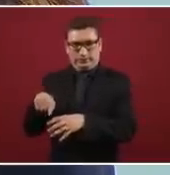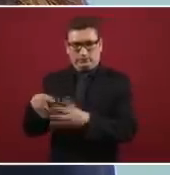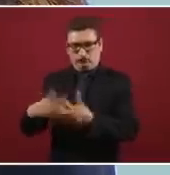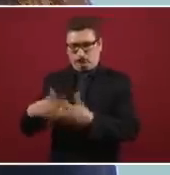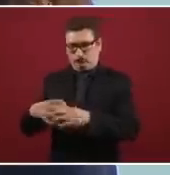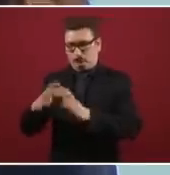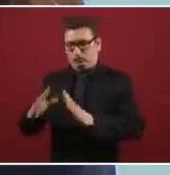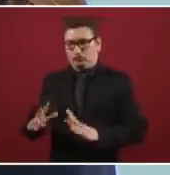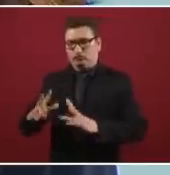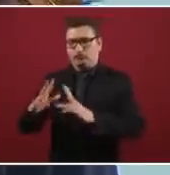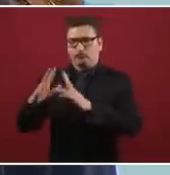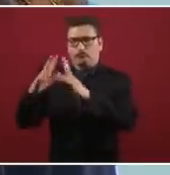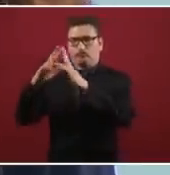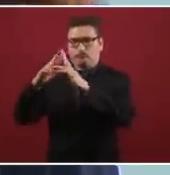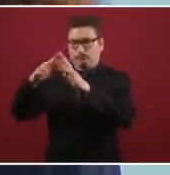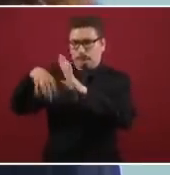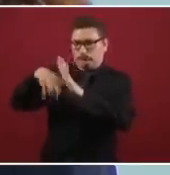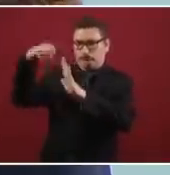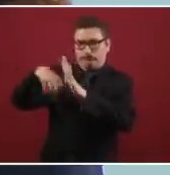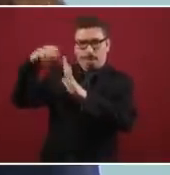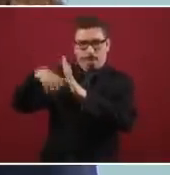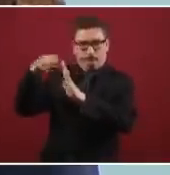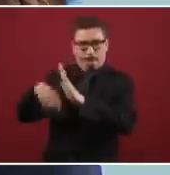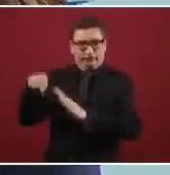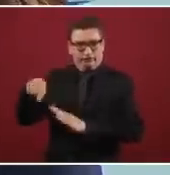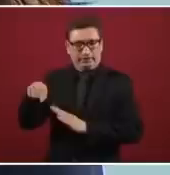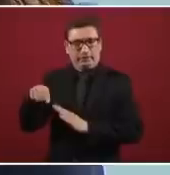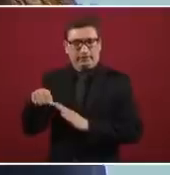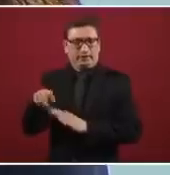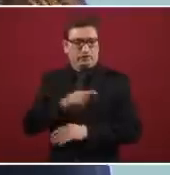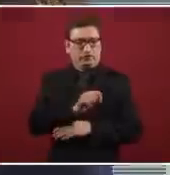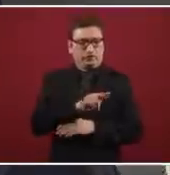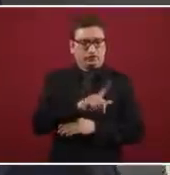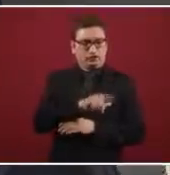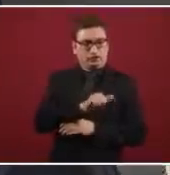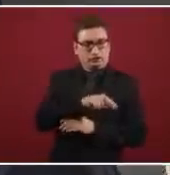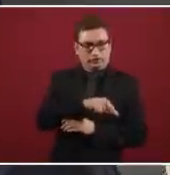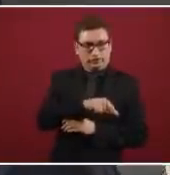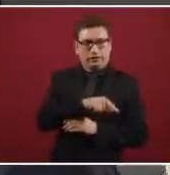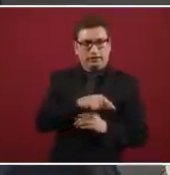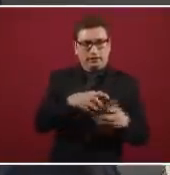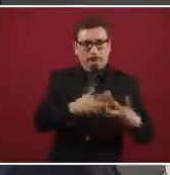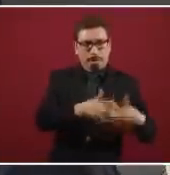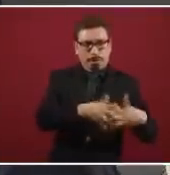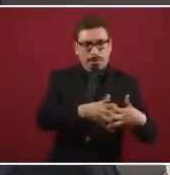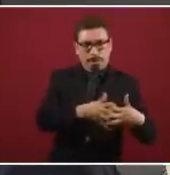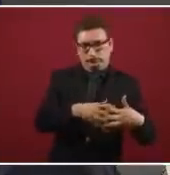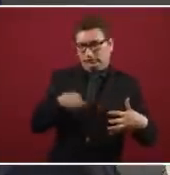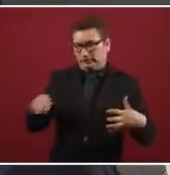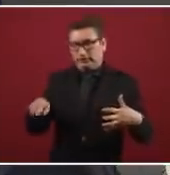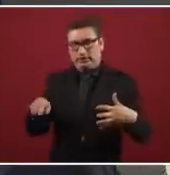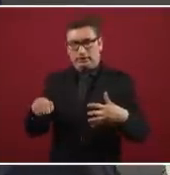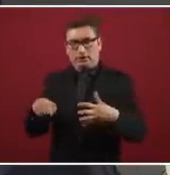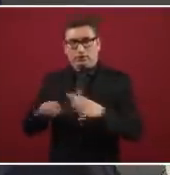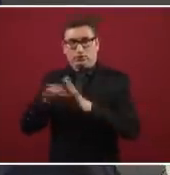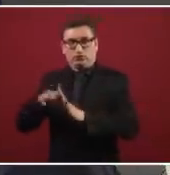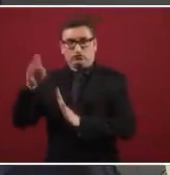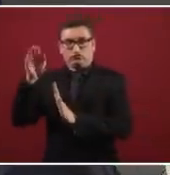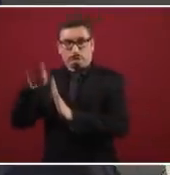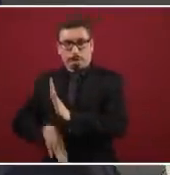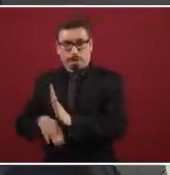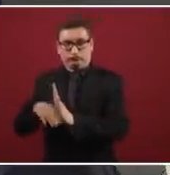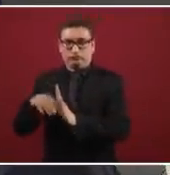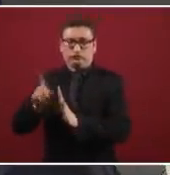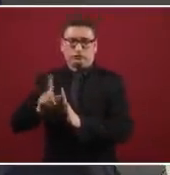torre de destilación, se prepara Tula para poder absorber esa carga y que no caiga la